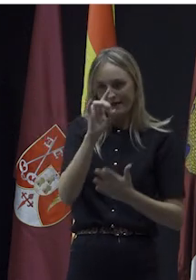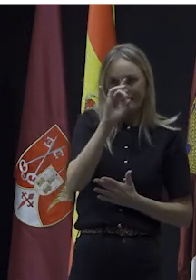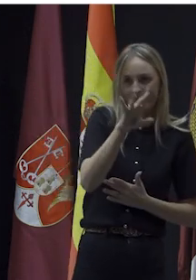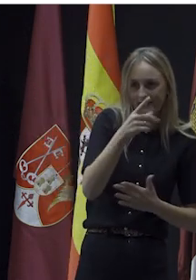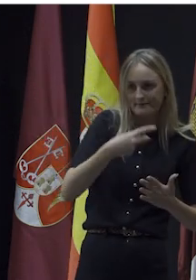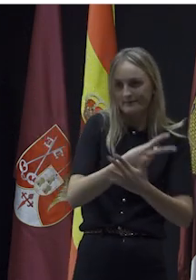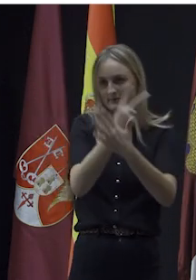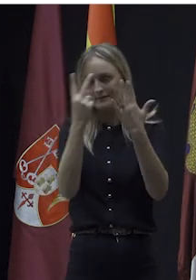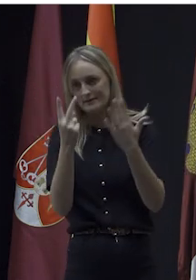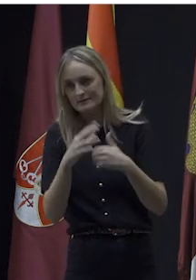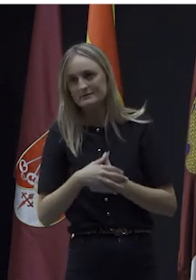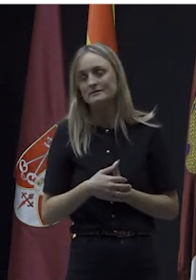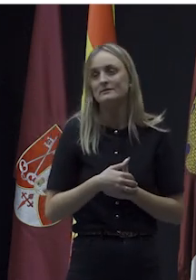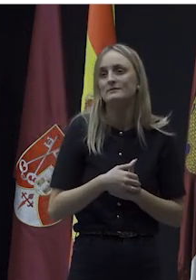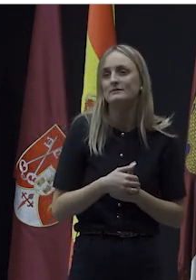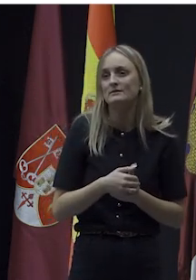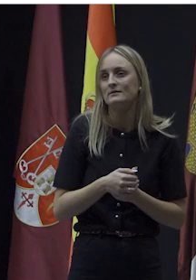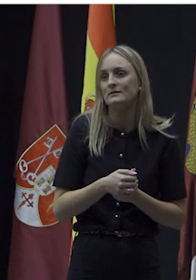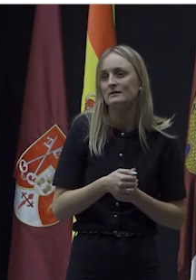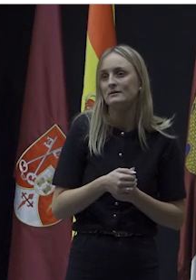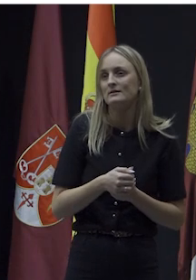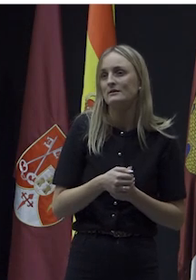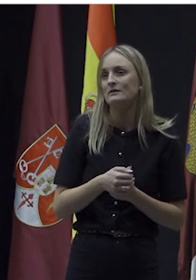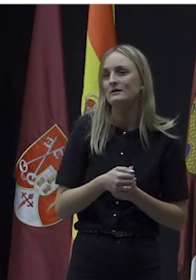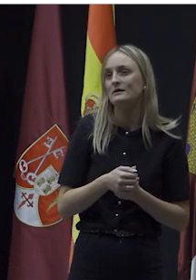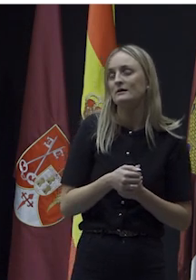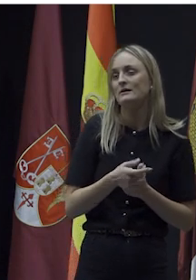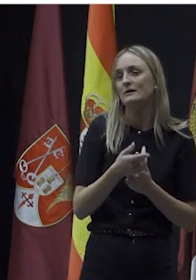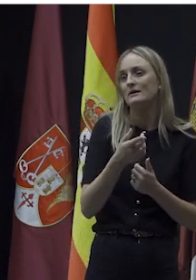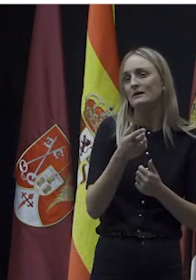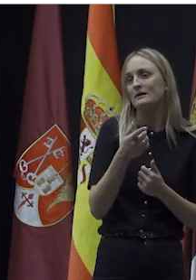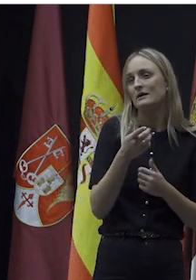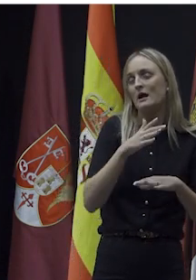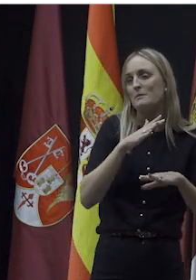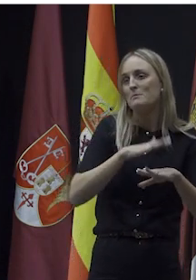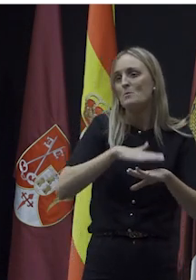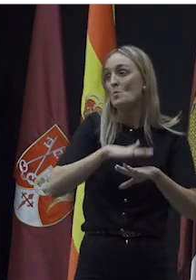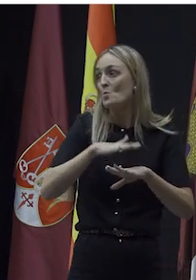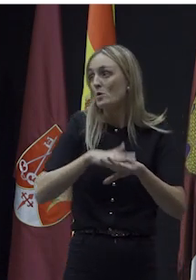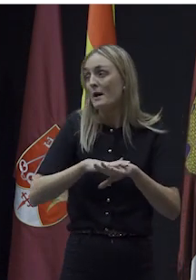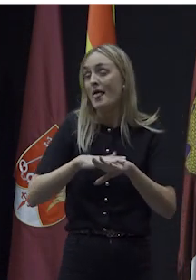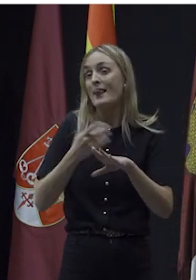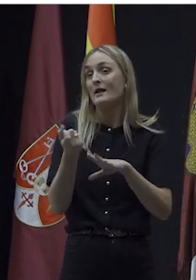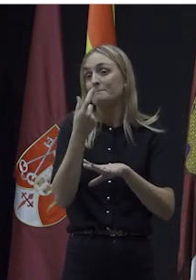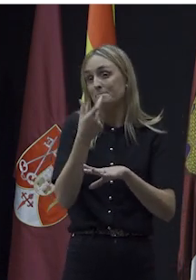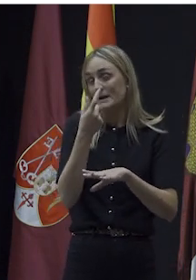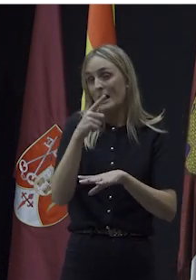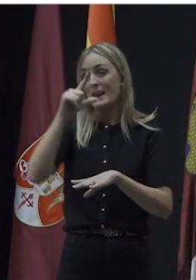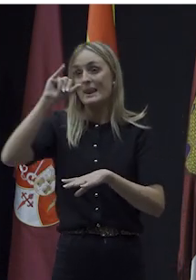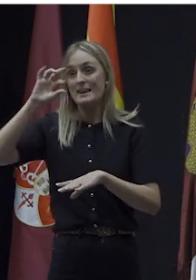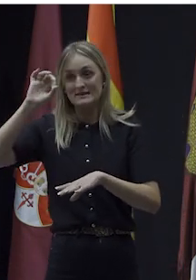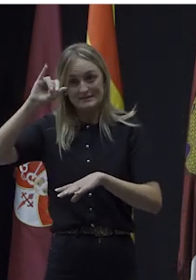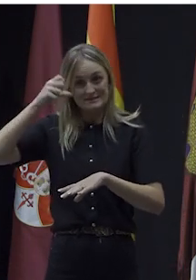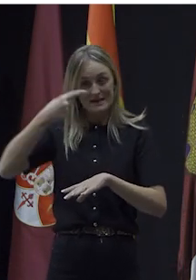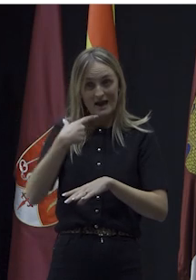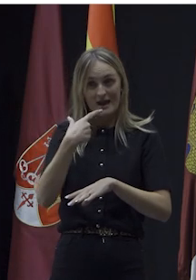Diovan 320 y Lisiana. Lisiana es por otra cosa. ¿Por qué es? Lisiana es un anticoagulante, eso no es para la tensión. Ya,